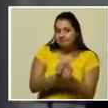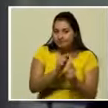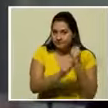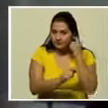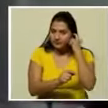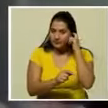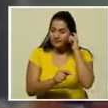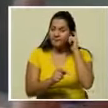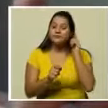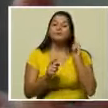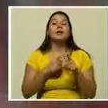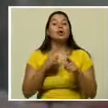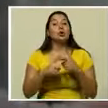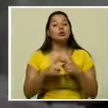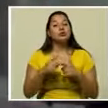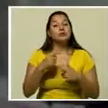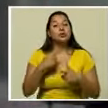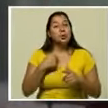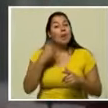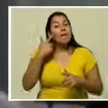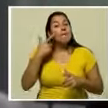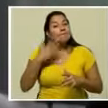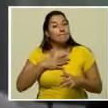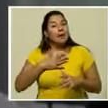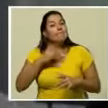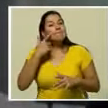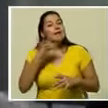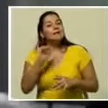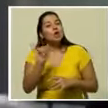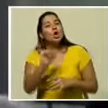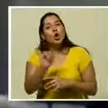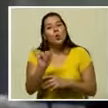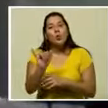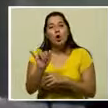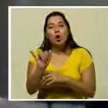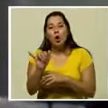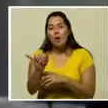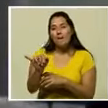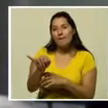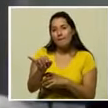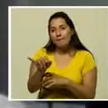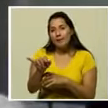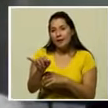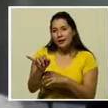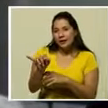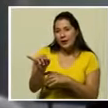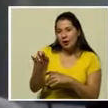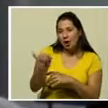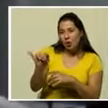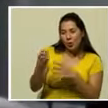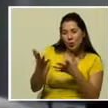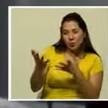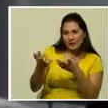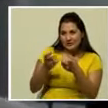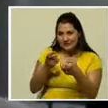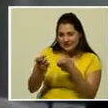personas. Entonces, yo vi un guiño por ahí que vemos luego en la entrevista que hacen con el